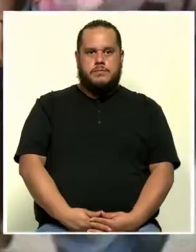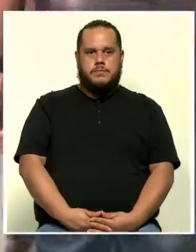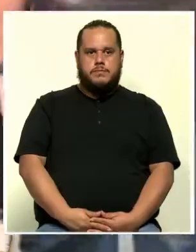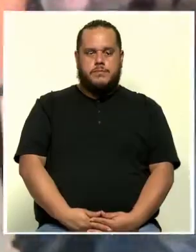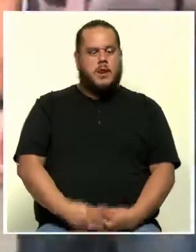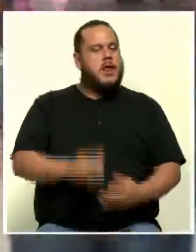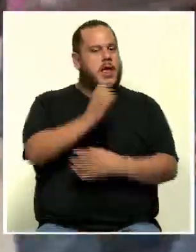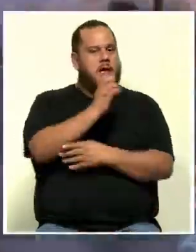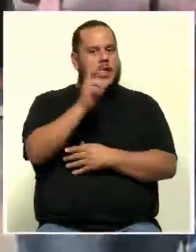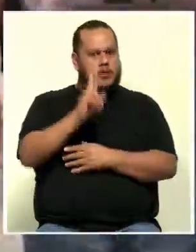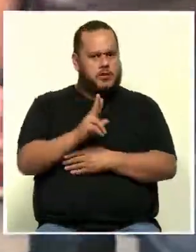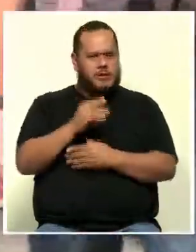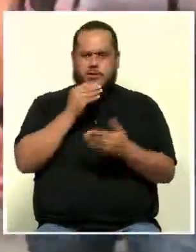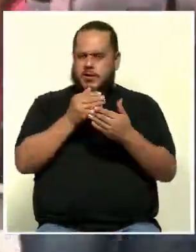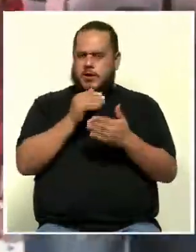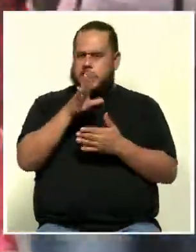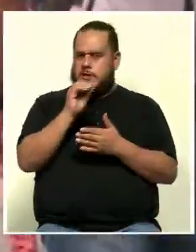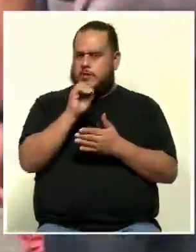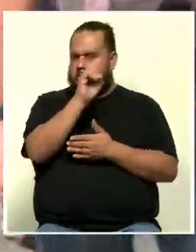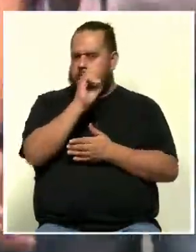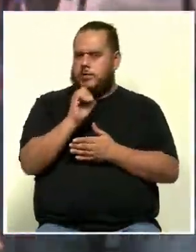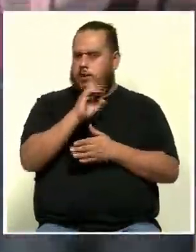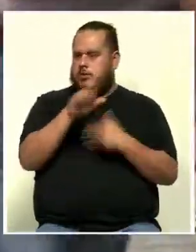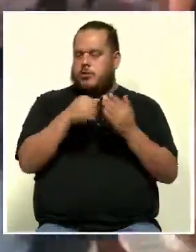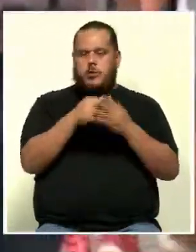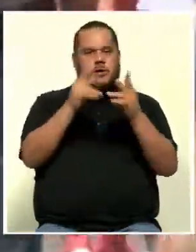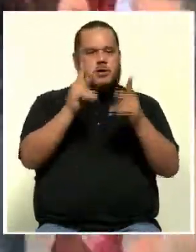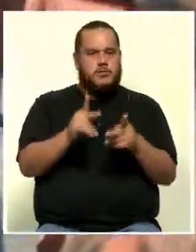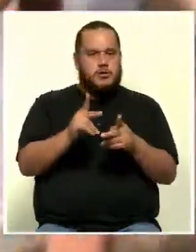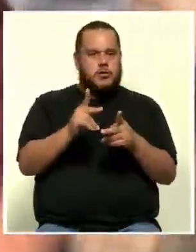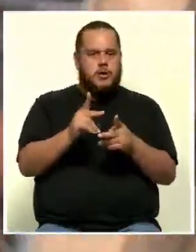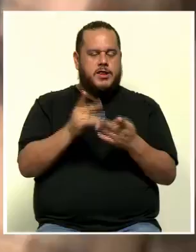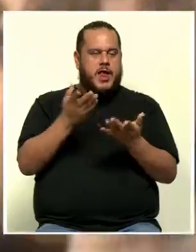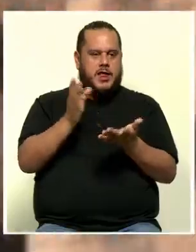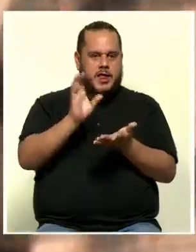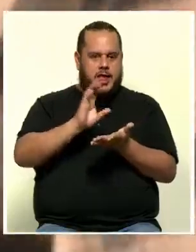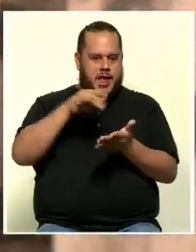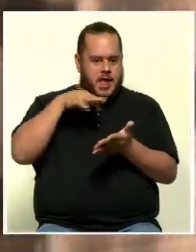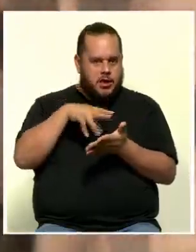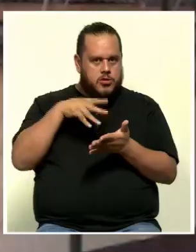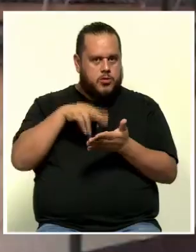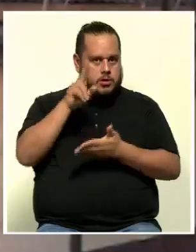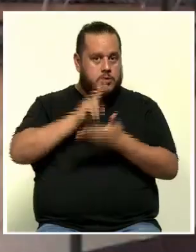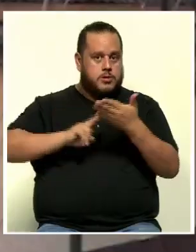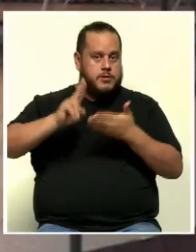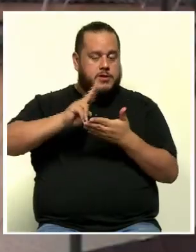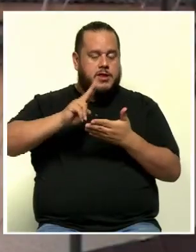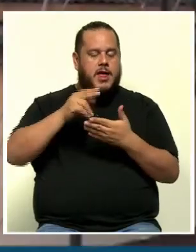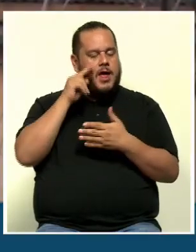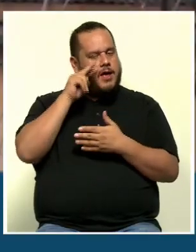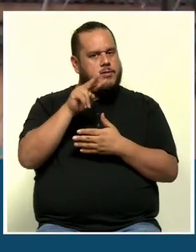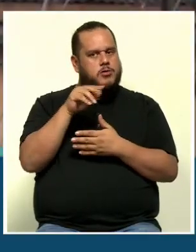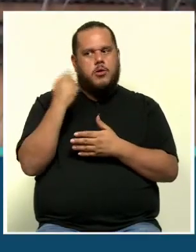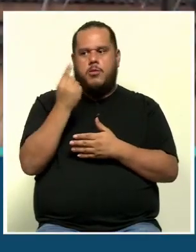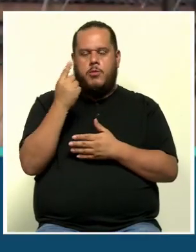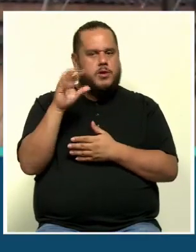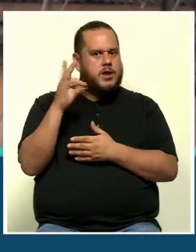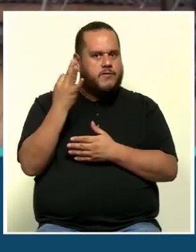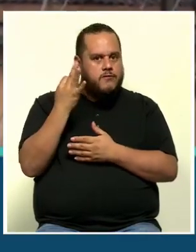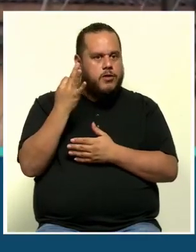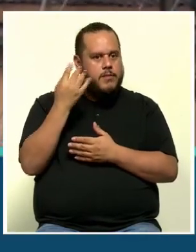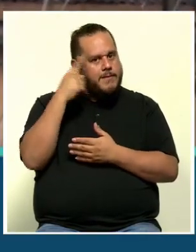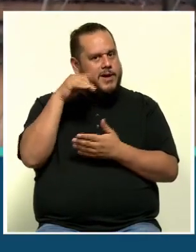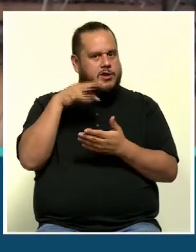En Costa Rica, cerca del 50% de las personas que cursan educación universitaria han visto como única alternativa la